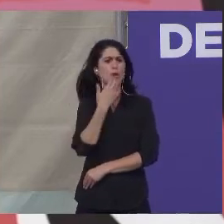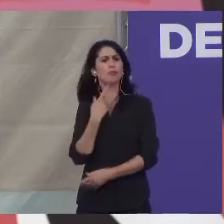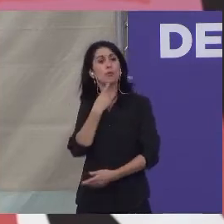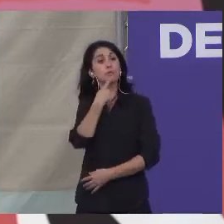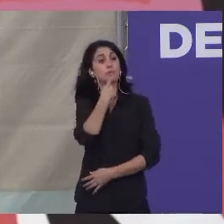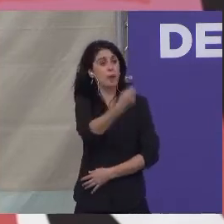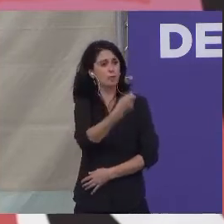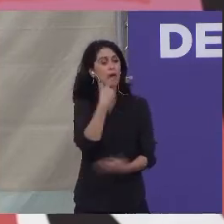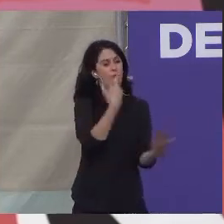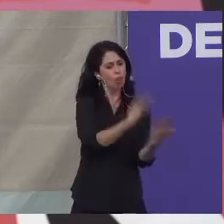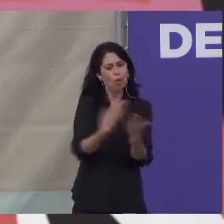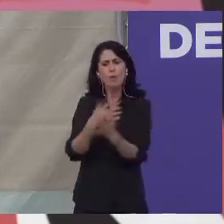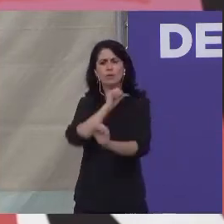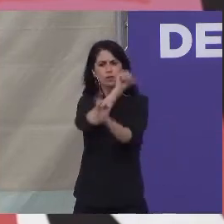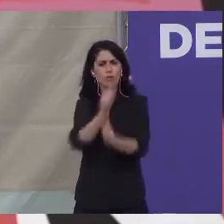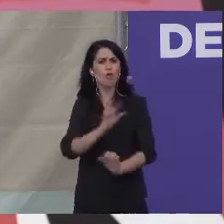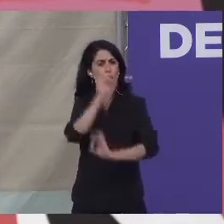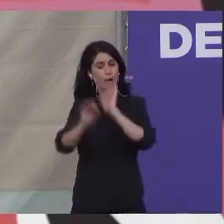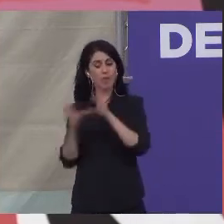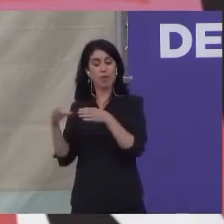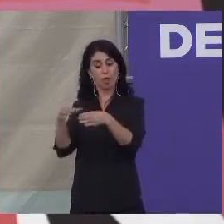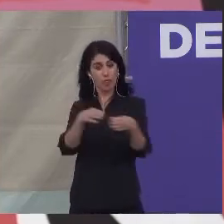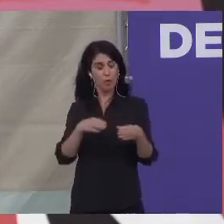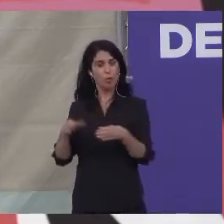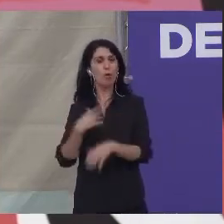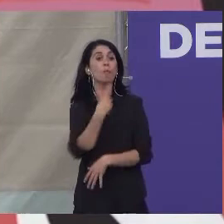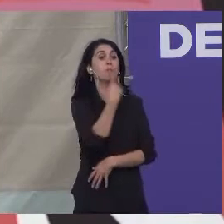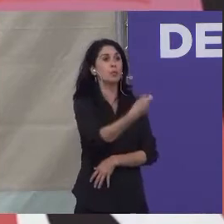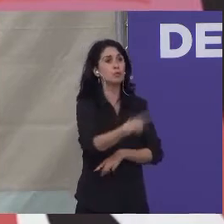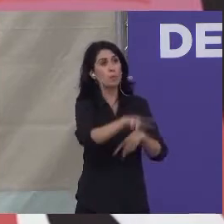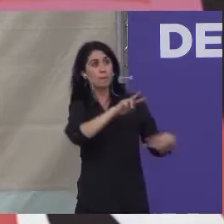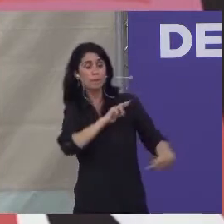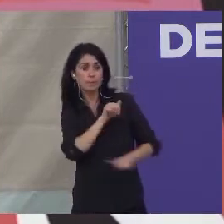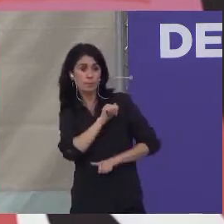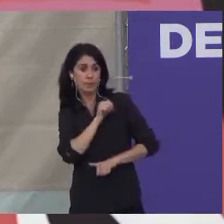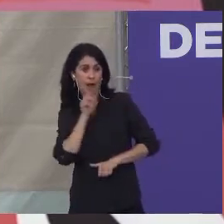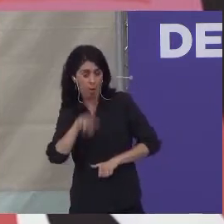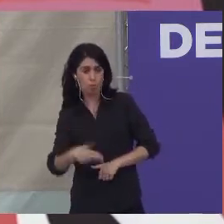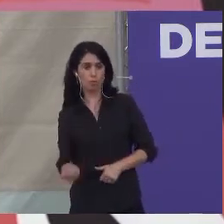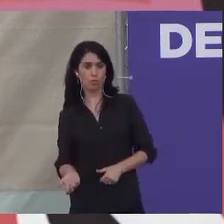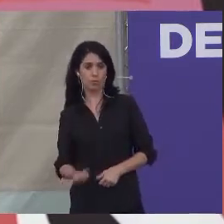sobre los documentos y forma de organizar el círculo. Aún estoy esperando respuesta.